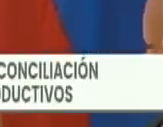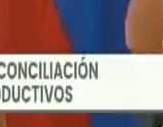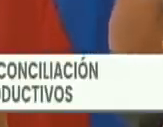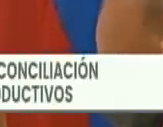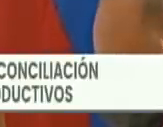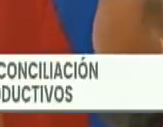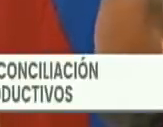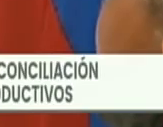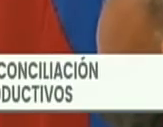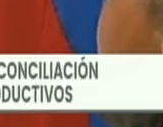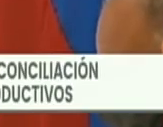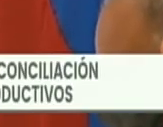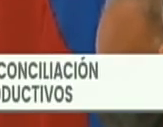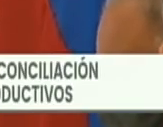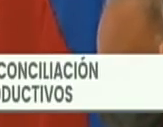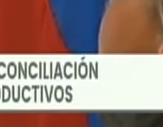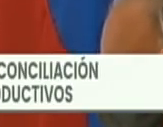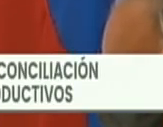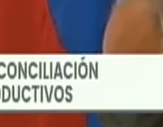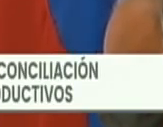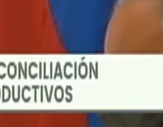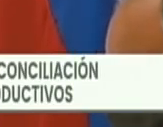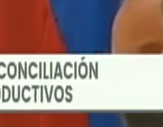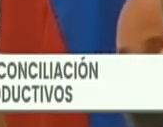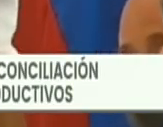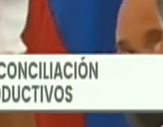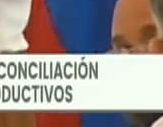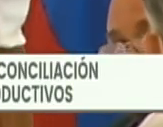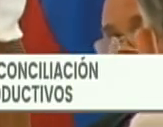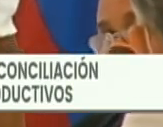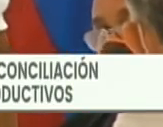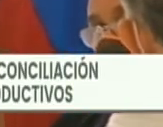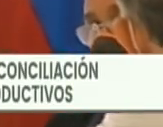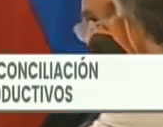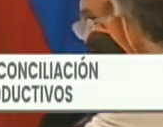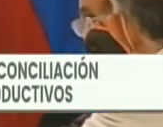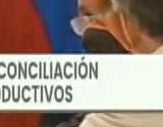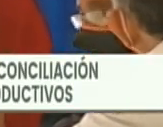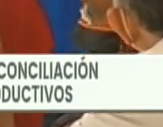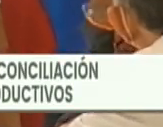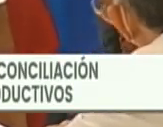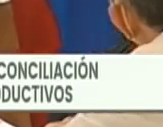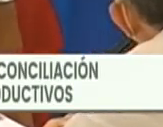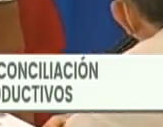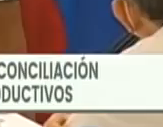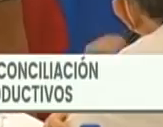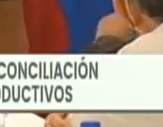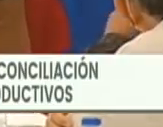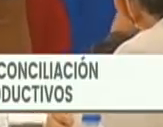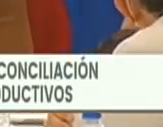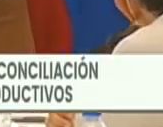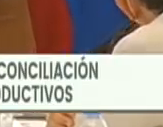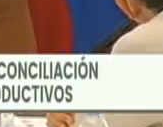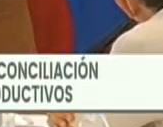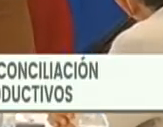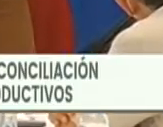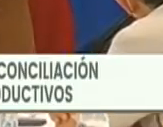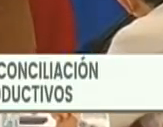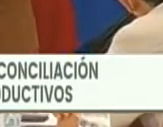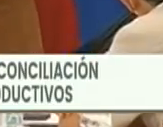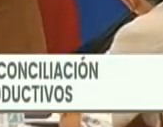cuanto antes mejor porque ya hay suficiente lesión y deterioro tiene nuestra gente nuestros